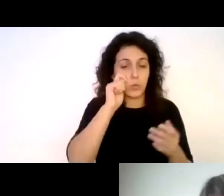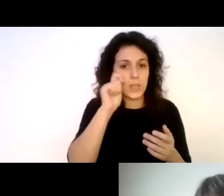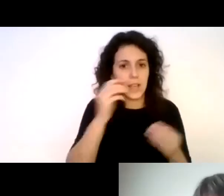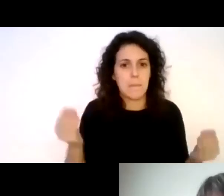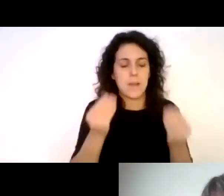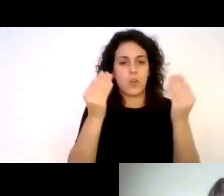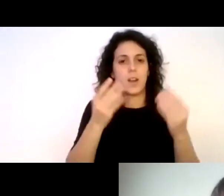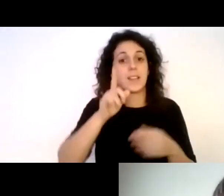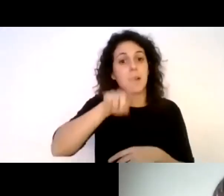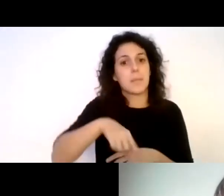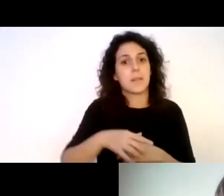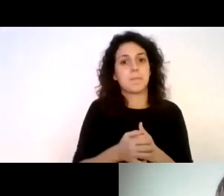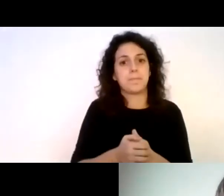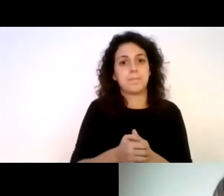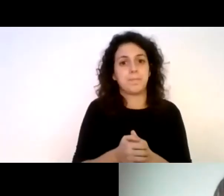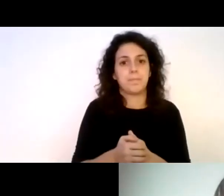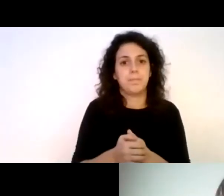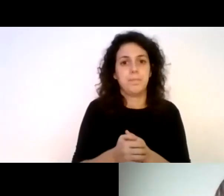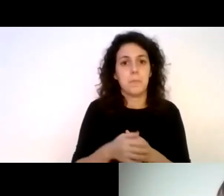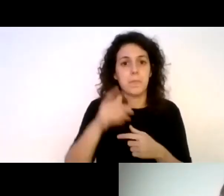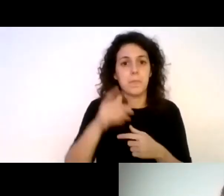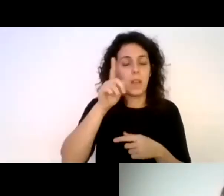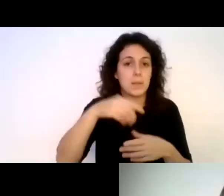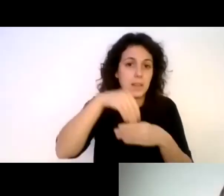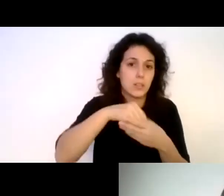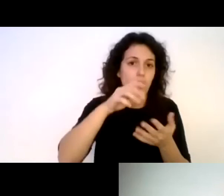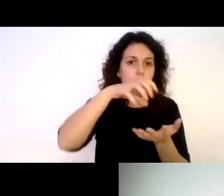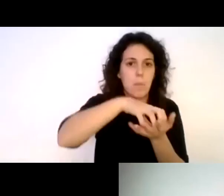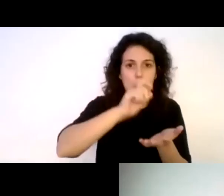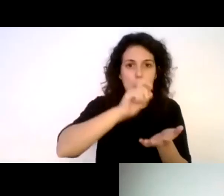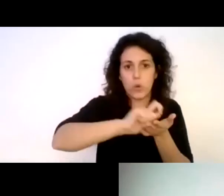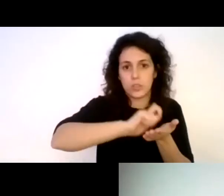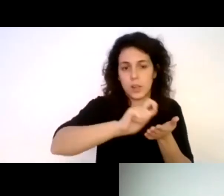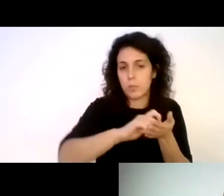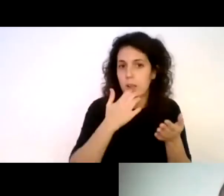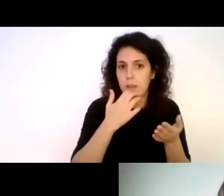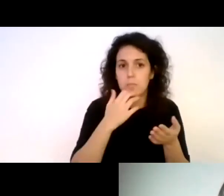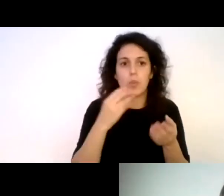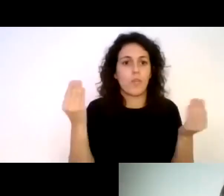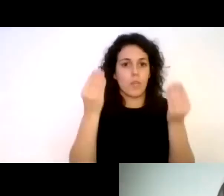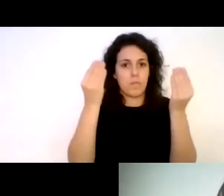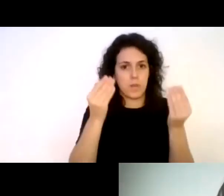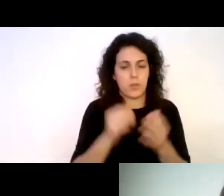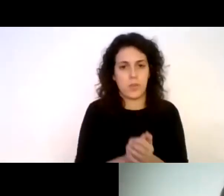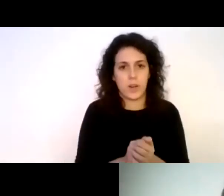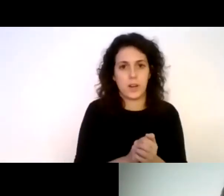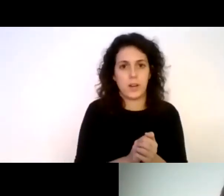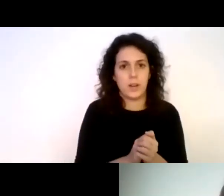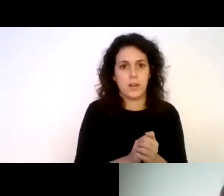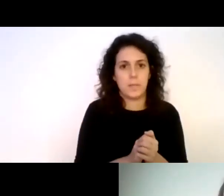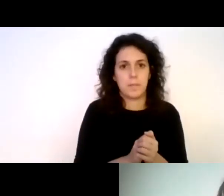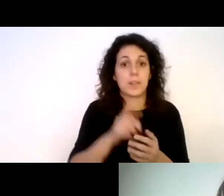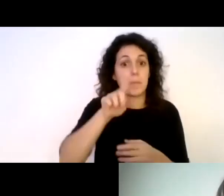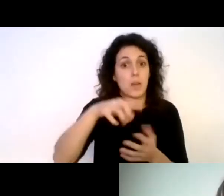está frente, bueno, dentro pues, del mostrador, sea el mostrador que sea, recepción o oficina de turismo o demás.